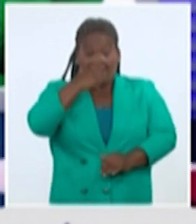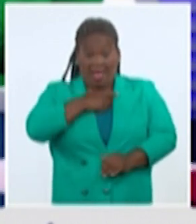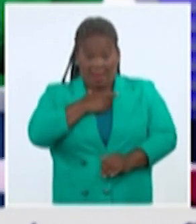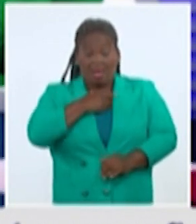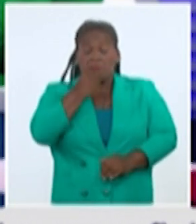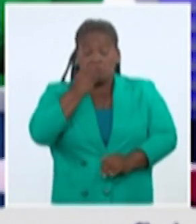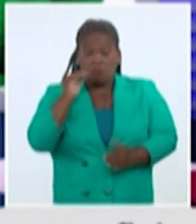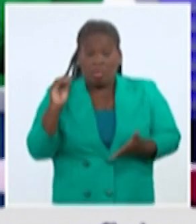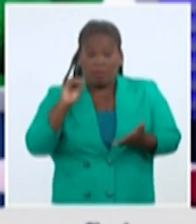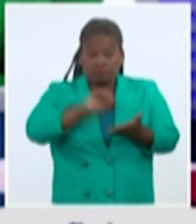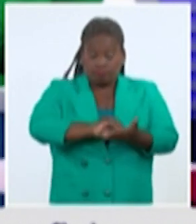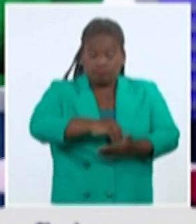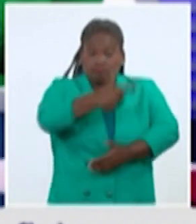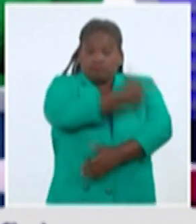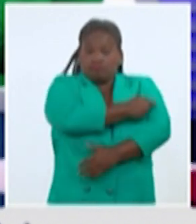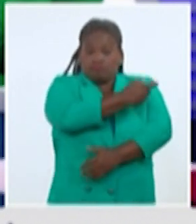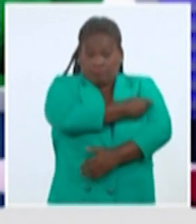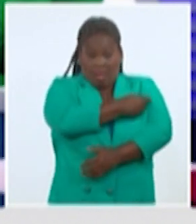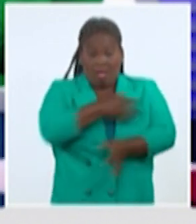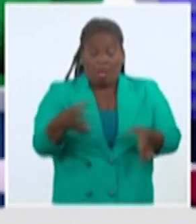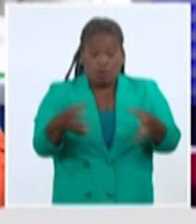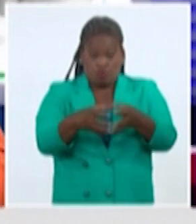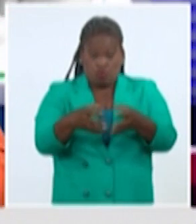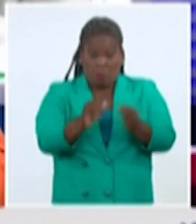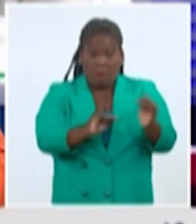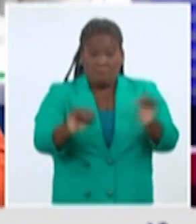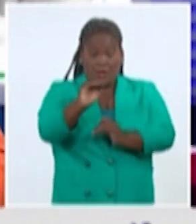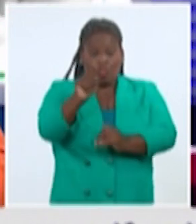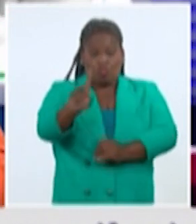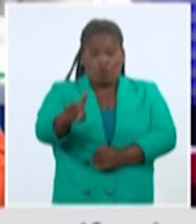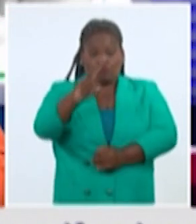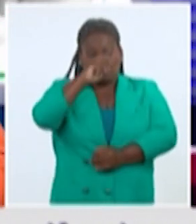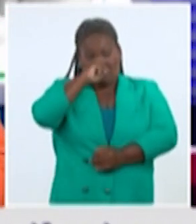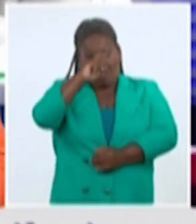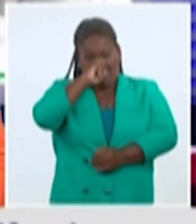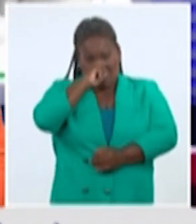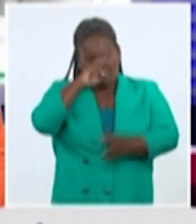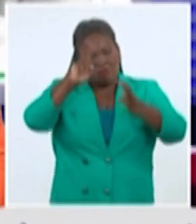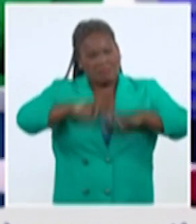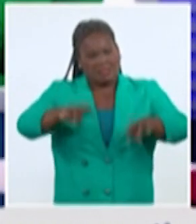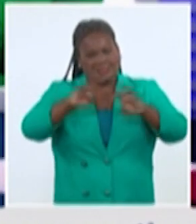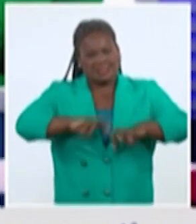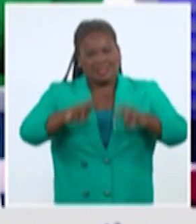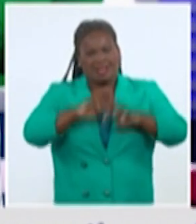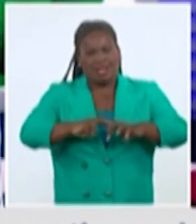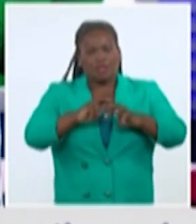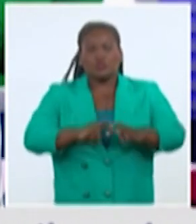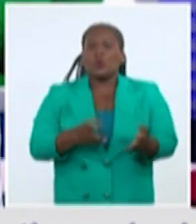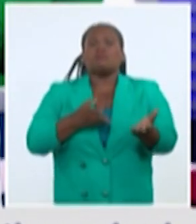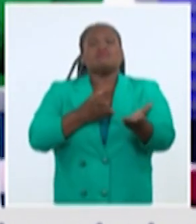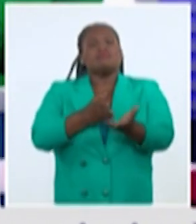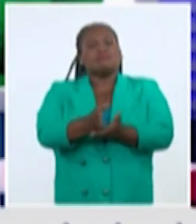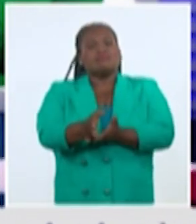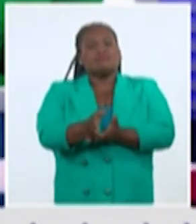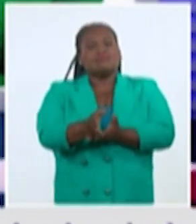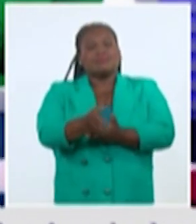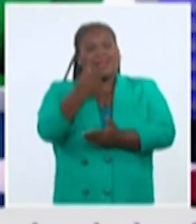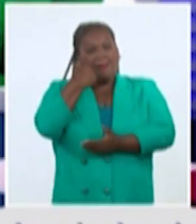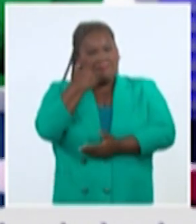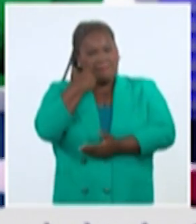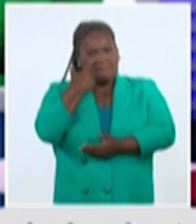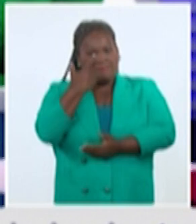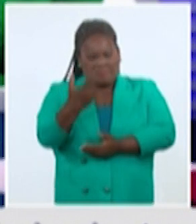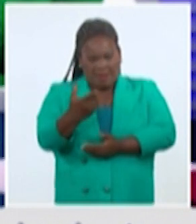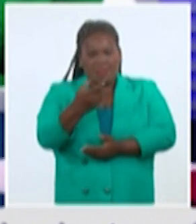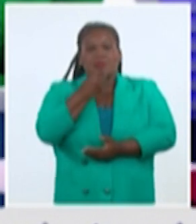aplicar a la población mayor de 12 años y bueno, los estudios continúan para ver si se puede inclusive llegar